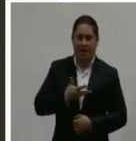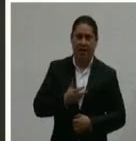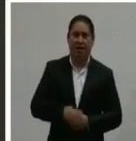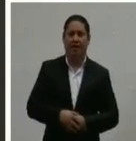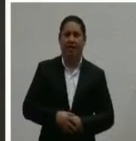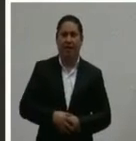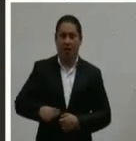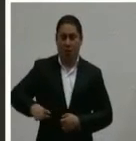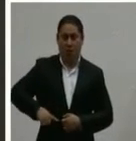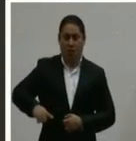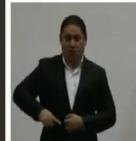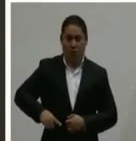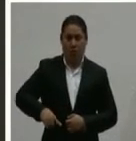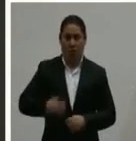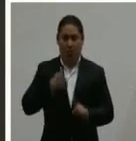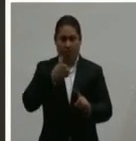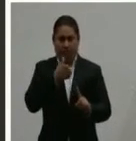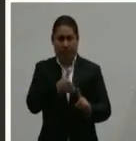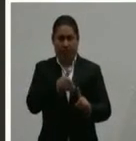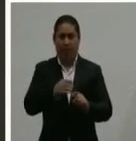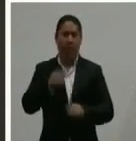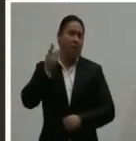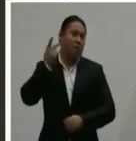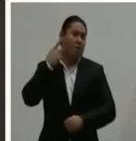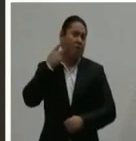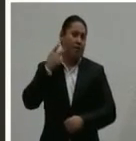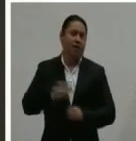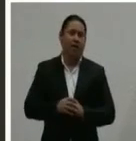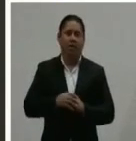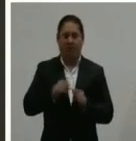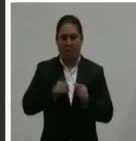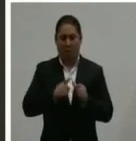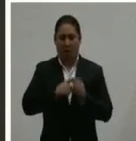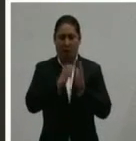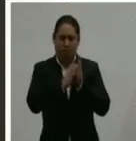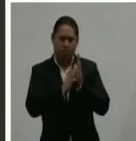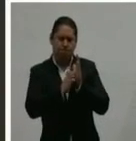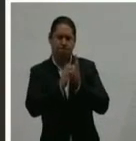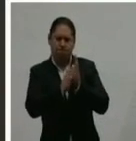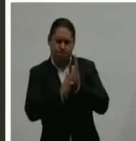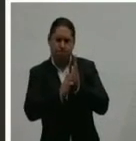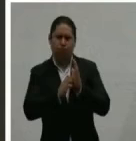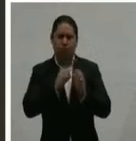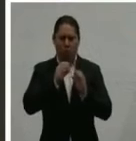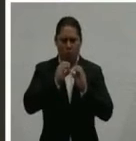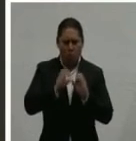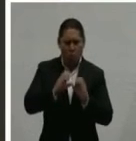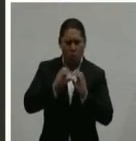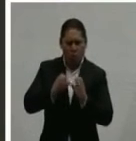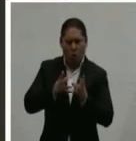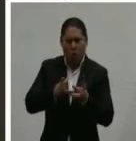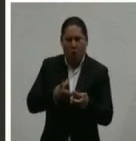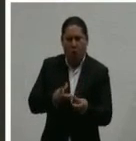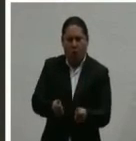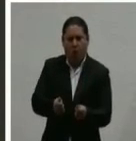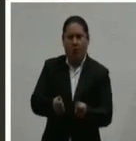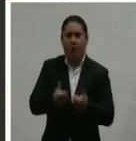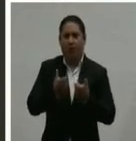central de gobierno la política de austeridad y racionalidad del gasto